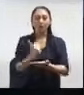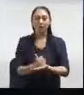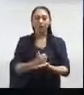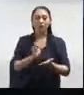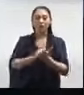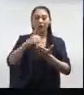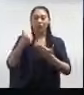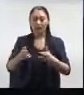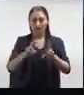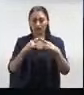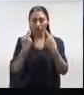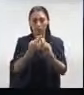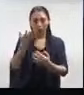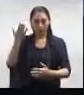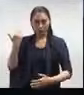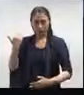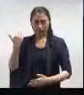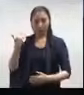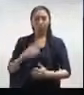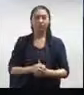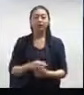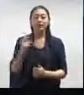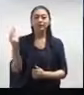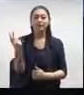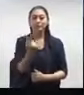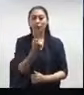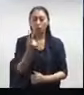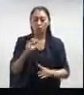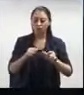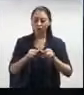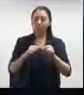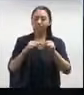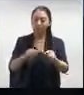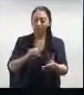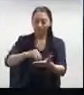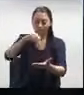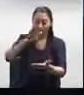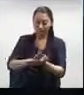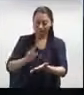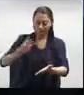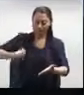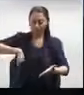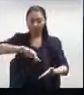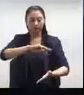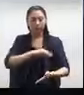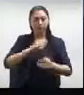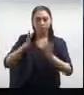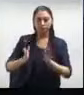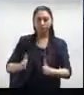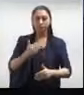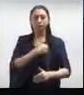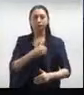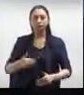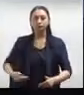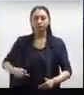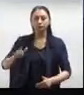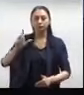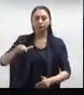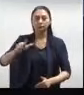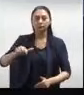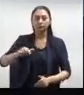acta de la sesión anterior. Segundo, continuación de la interpelación al ministro de Gobernación,